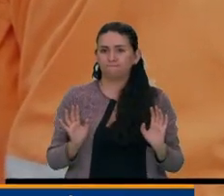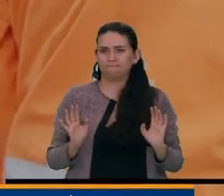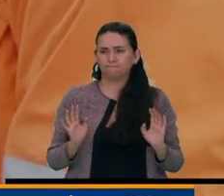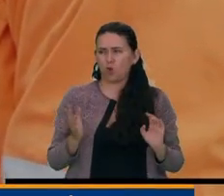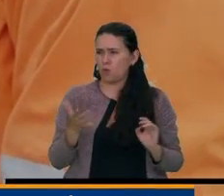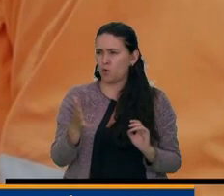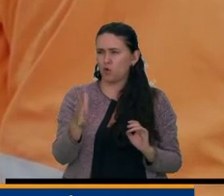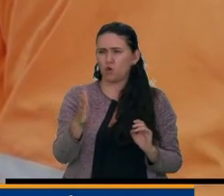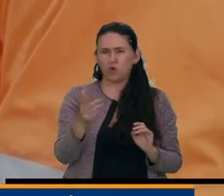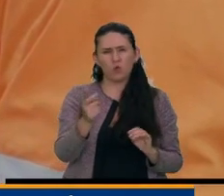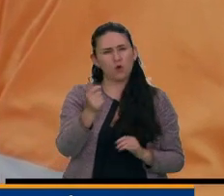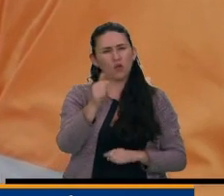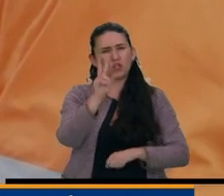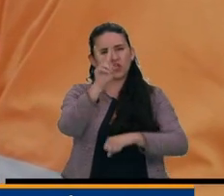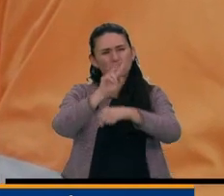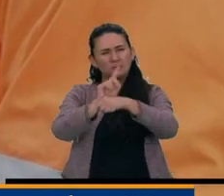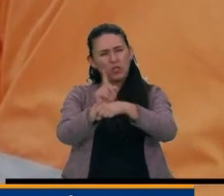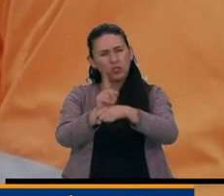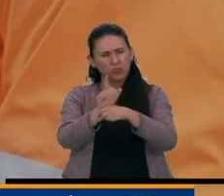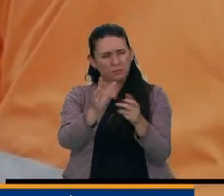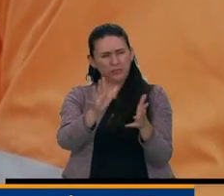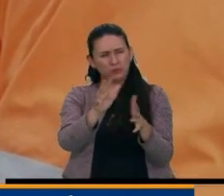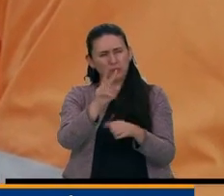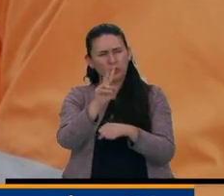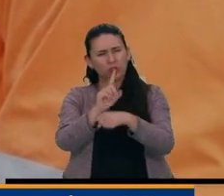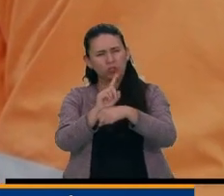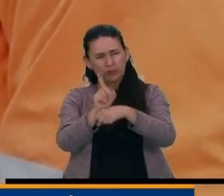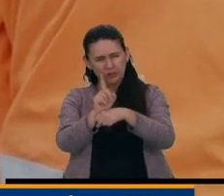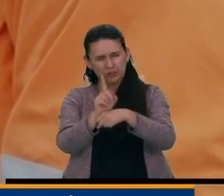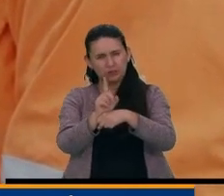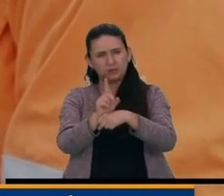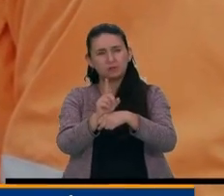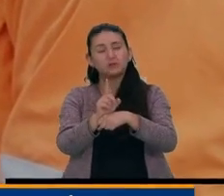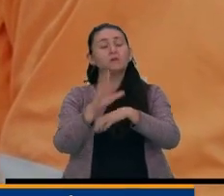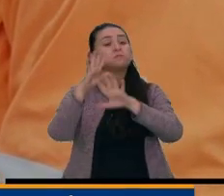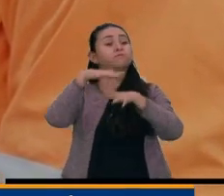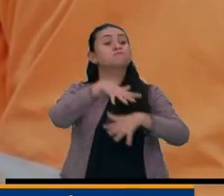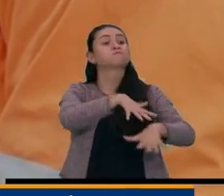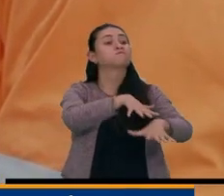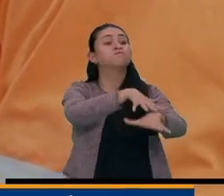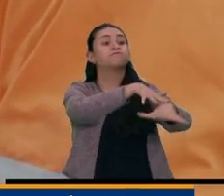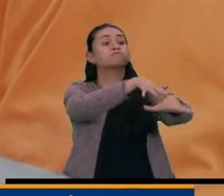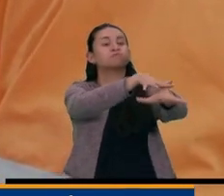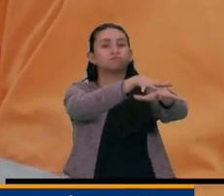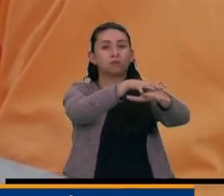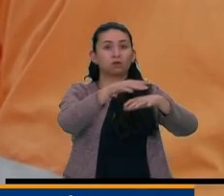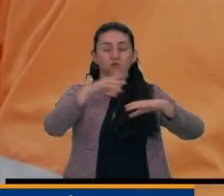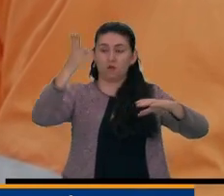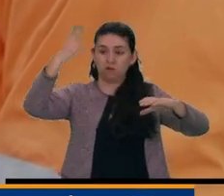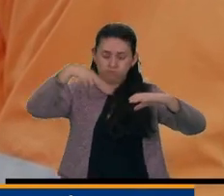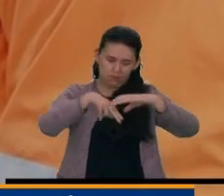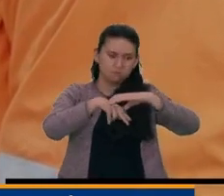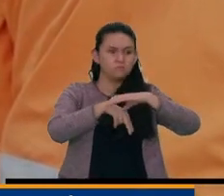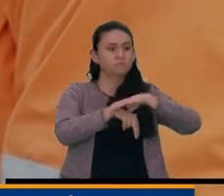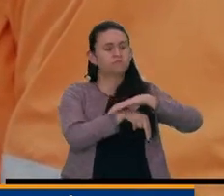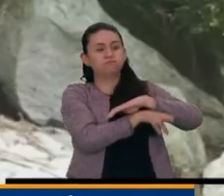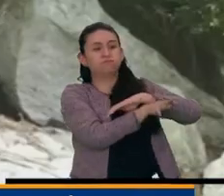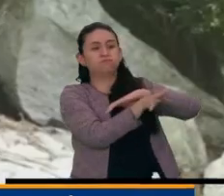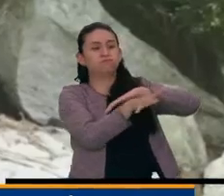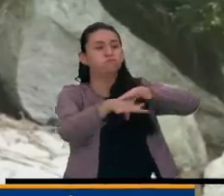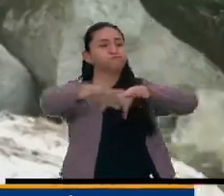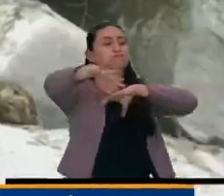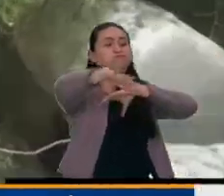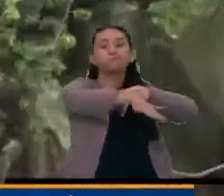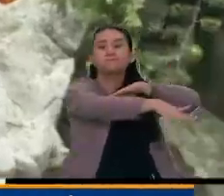como 2 minutos, más o menos, cuando lo saca allá adelante. Volvió, lo sacó, pero como que hay unos corrientes fuertes.